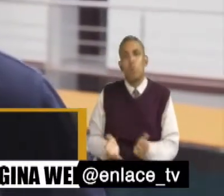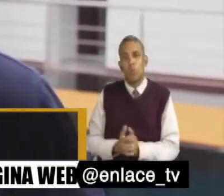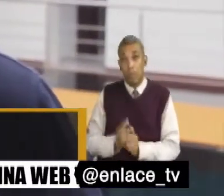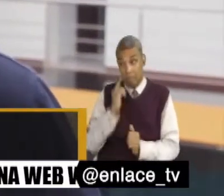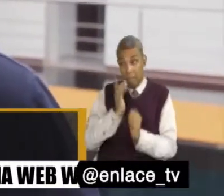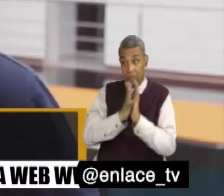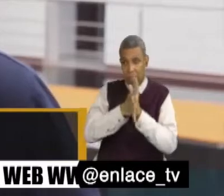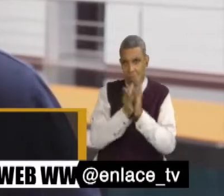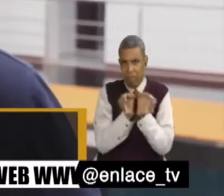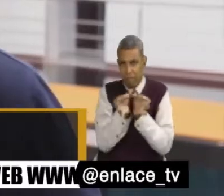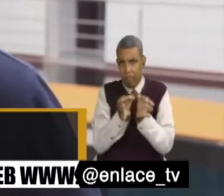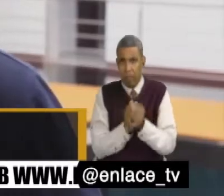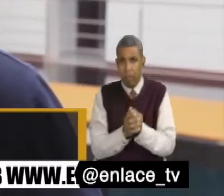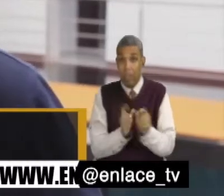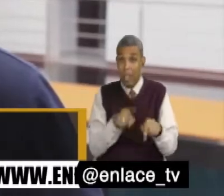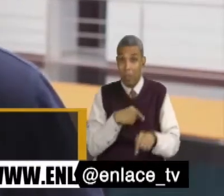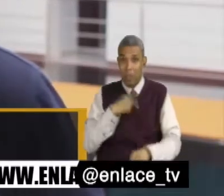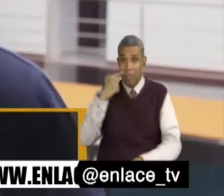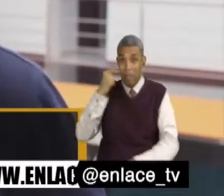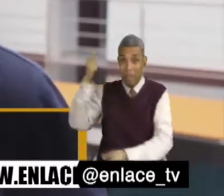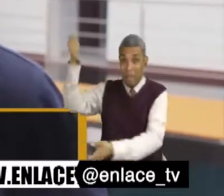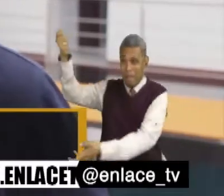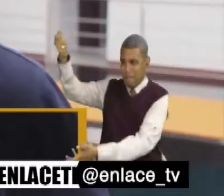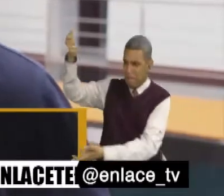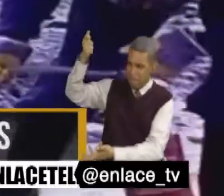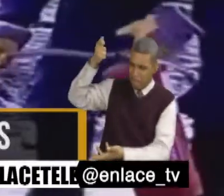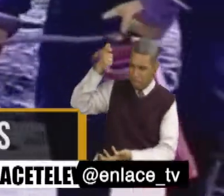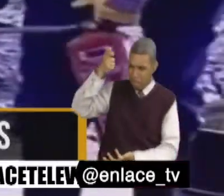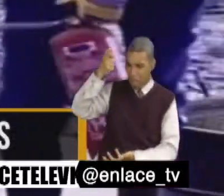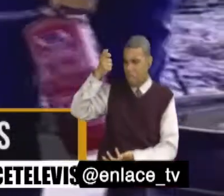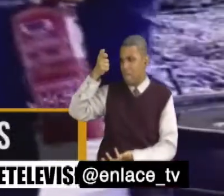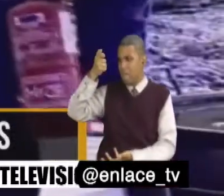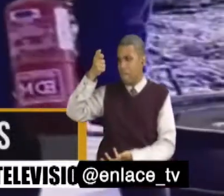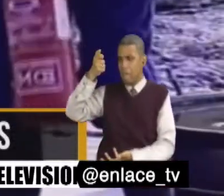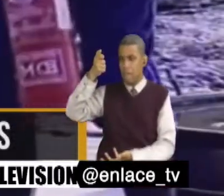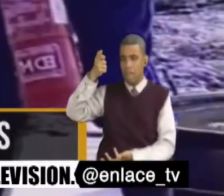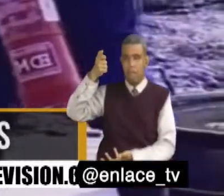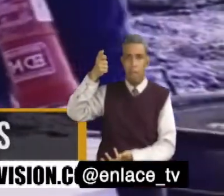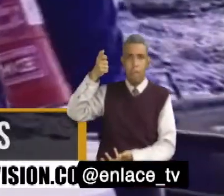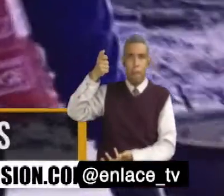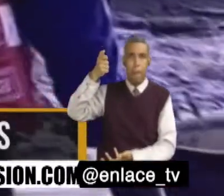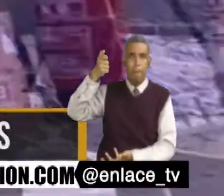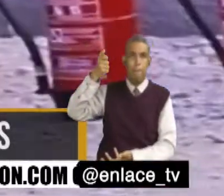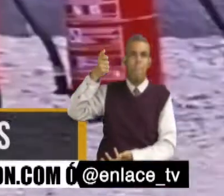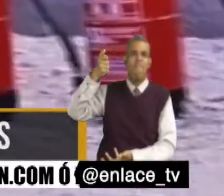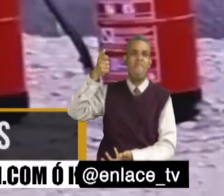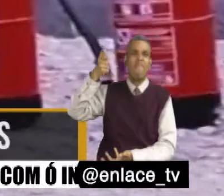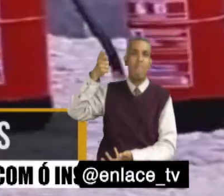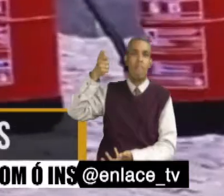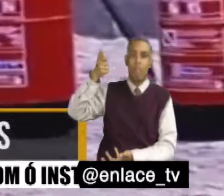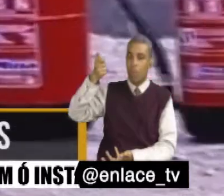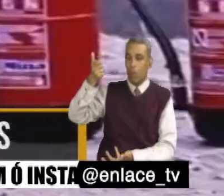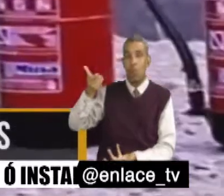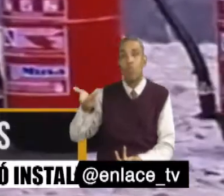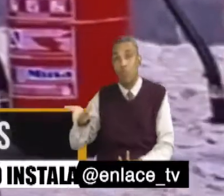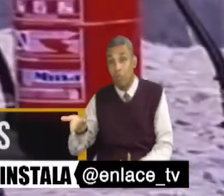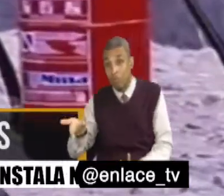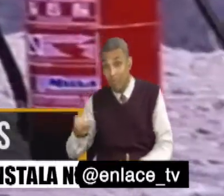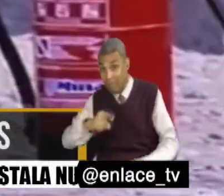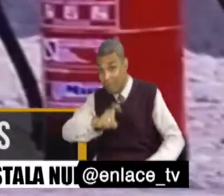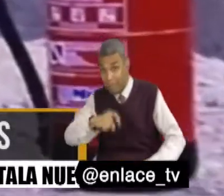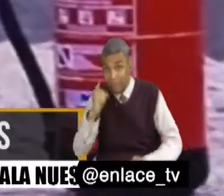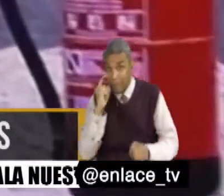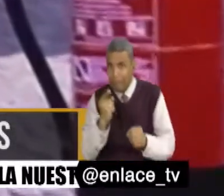no tiene los conocimientos para los manejos de extintores, entonces es bueno que estemos solicitando